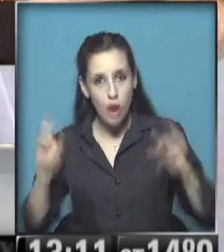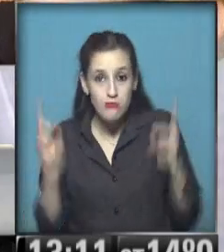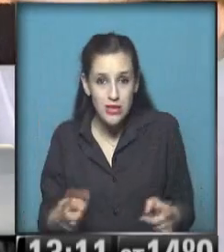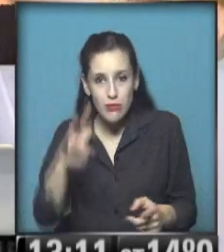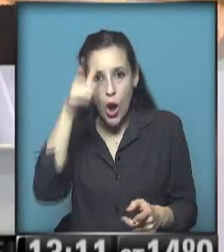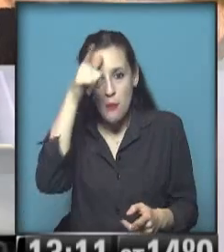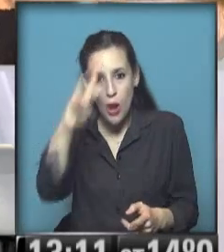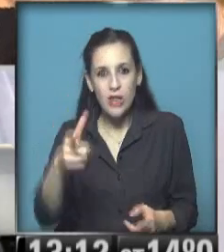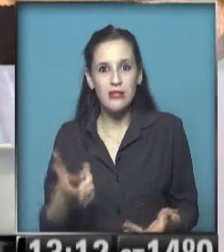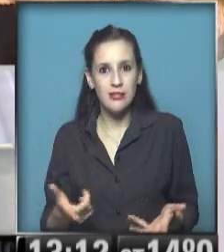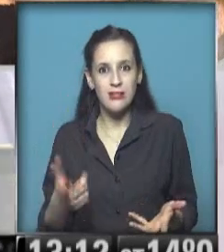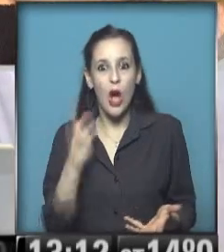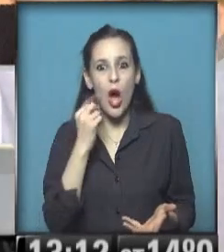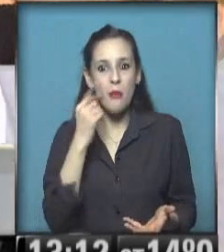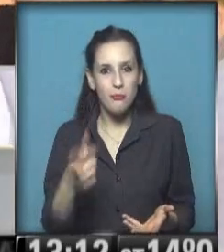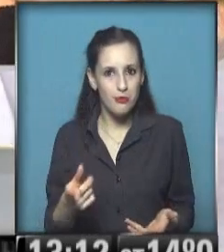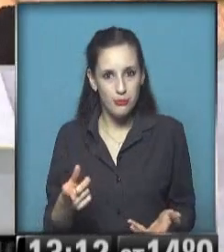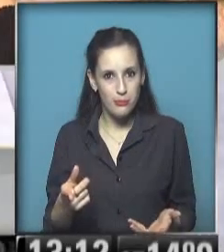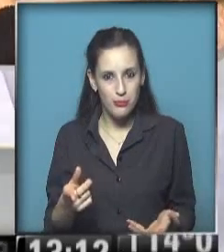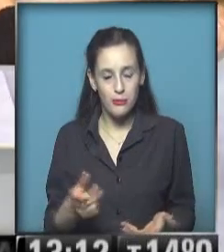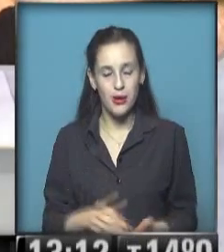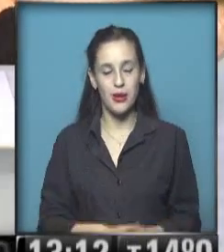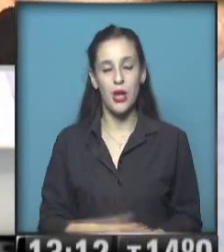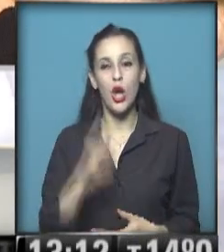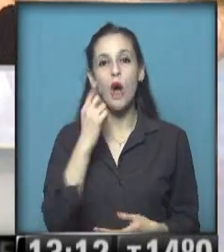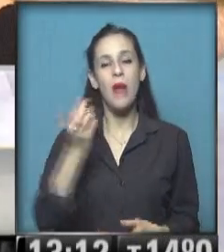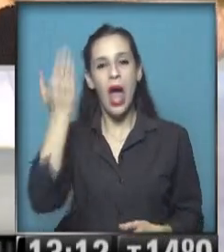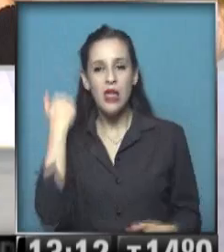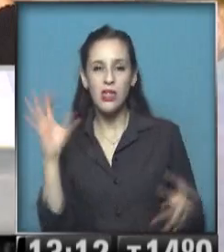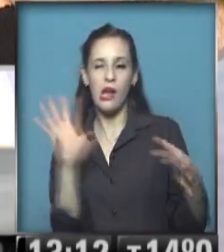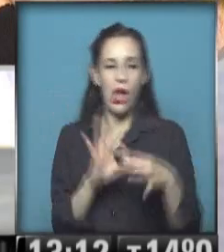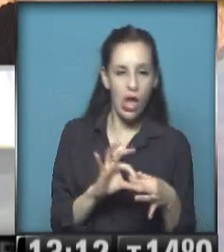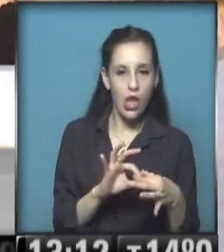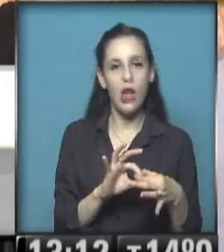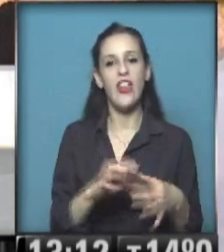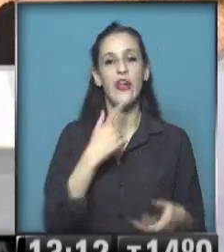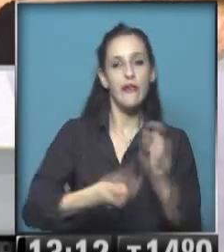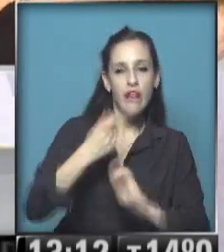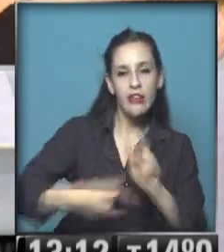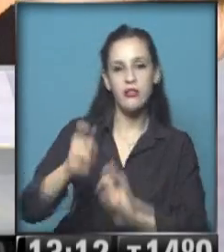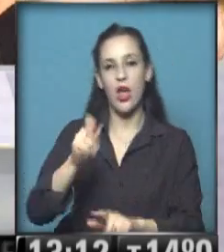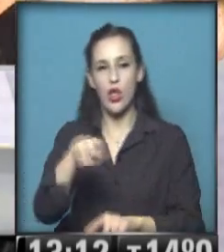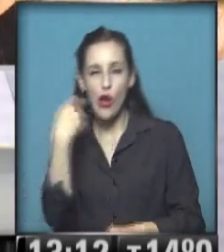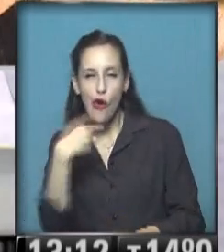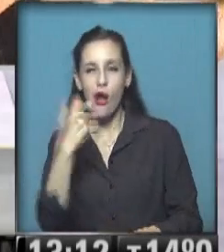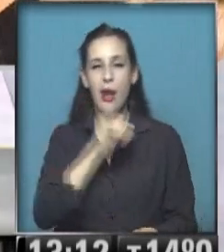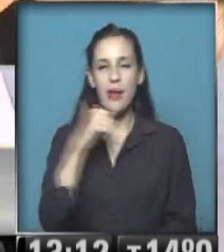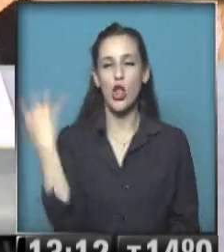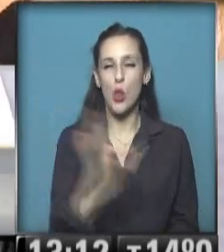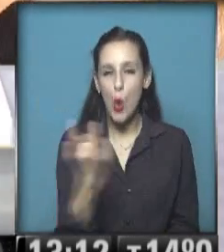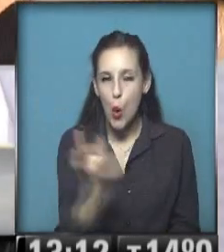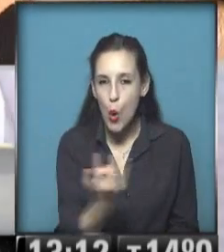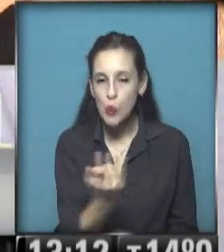delincuente Salerno, esta persona que se vinculó a los medicamentos truchos, que se vinculó al tráfico ideal de efedrina